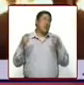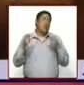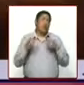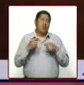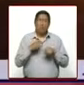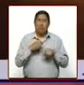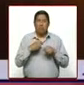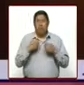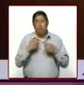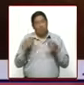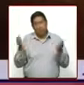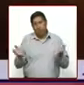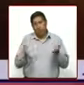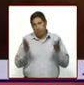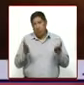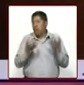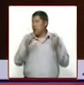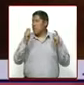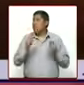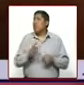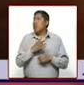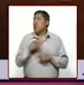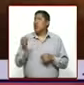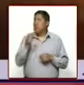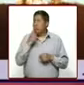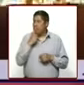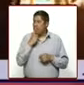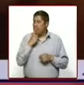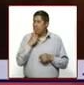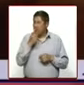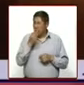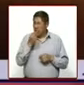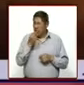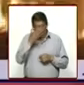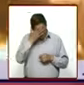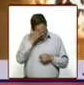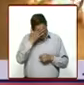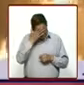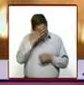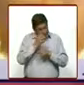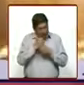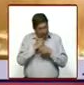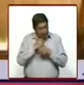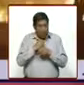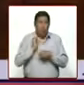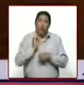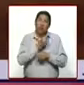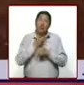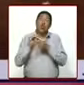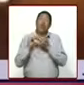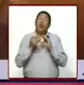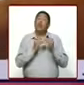comunes que se hacen hasta el momento, que se están haciendo, ¿no?, en nuestras